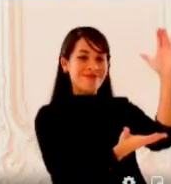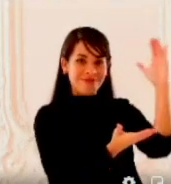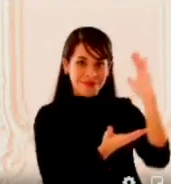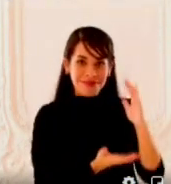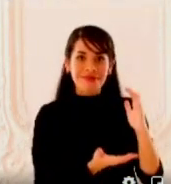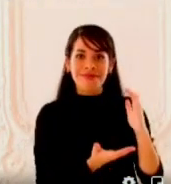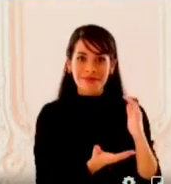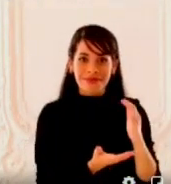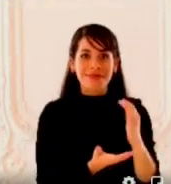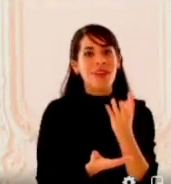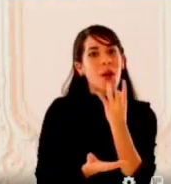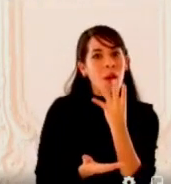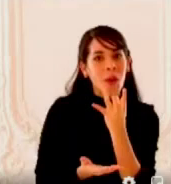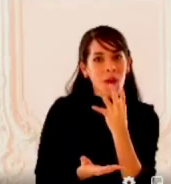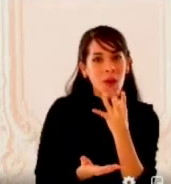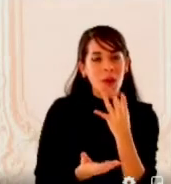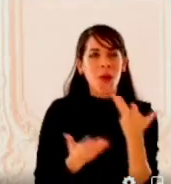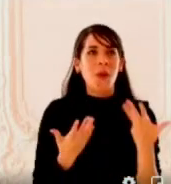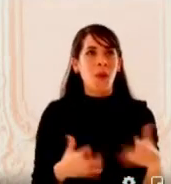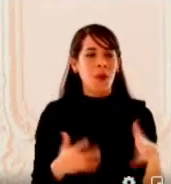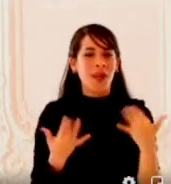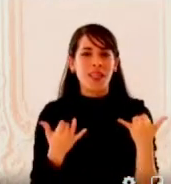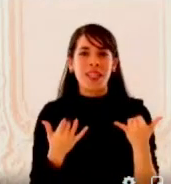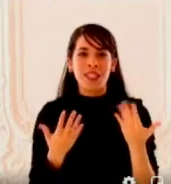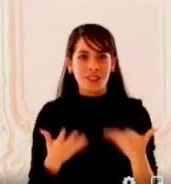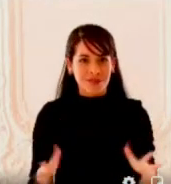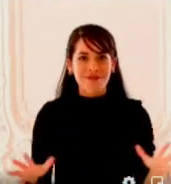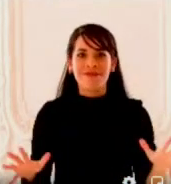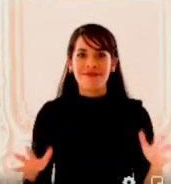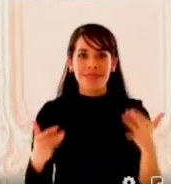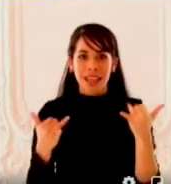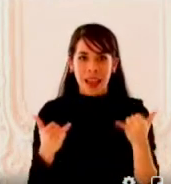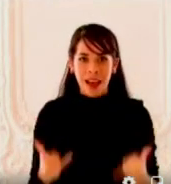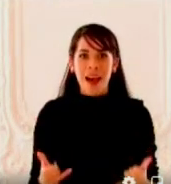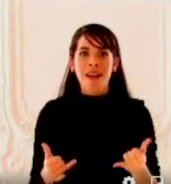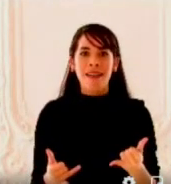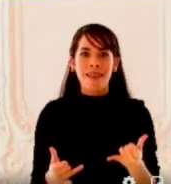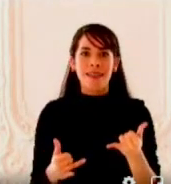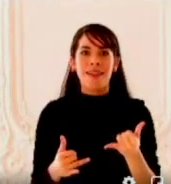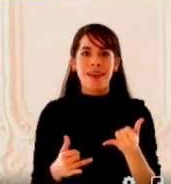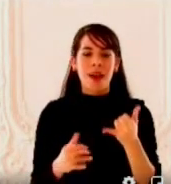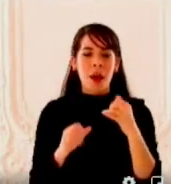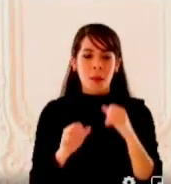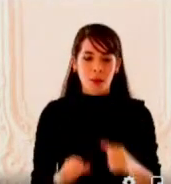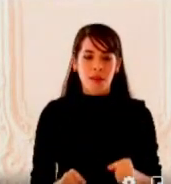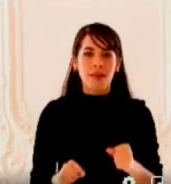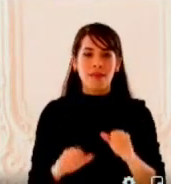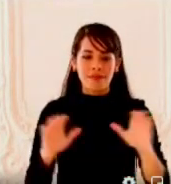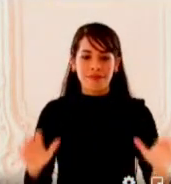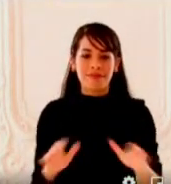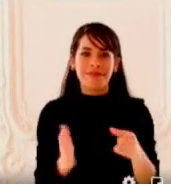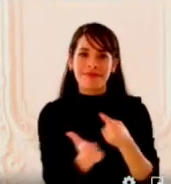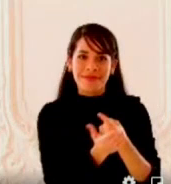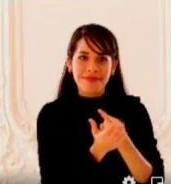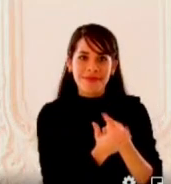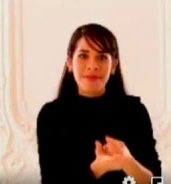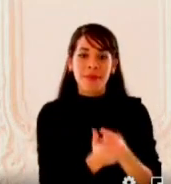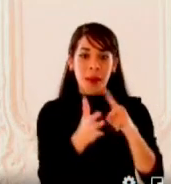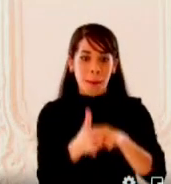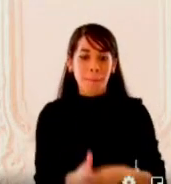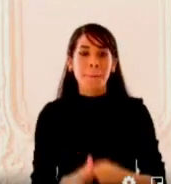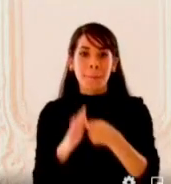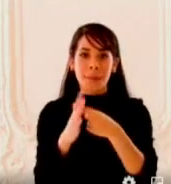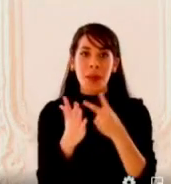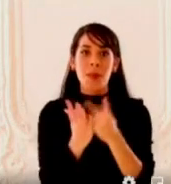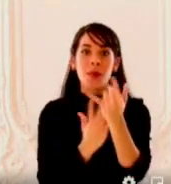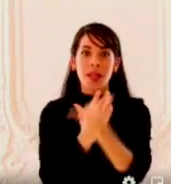expresos, ya trabajamos la subasta y ahora mismo están en proceso de subasta para entonces empezar los proyectos, que esperamos que se empiecen